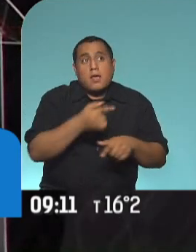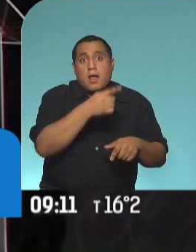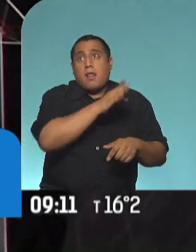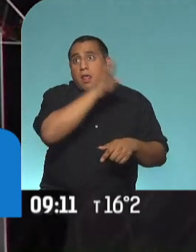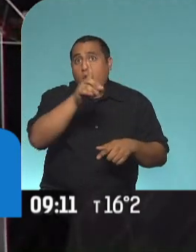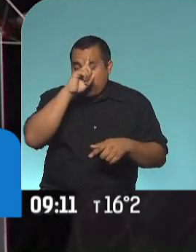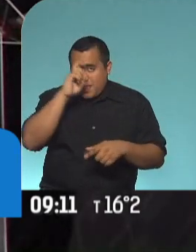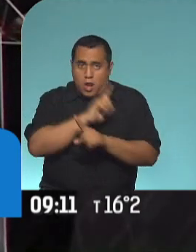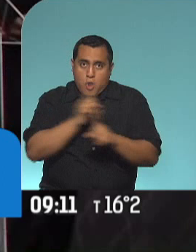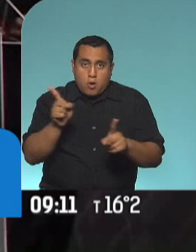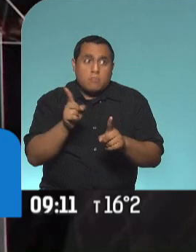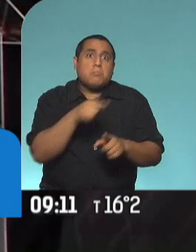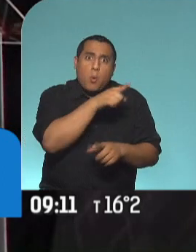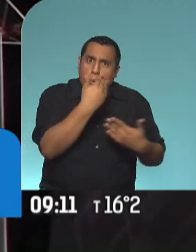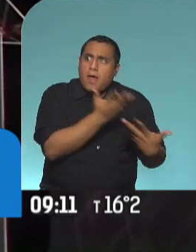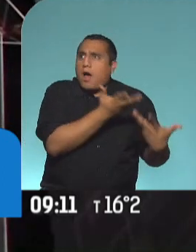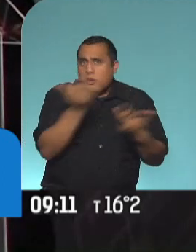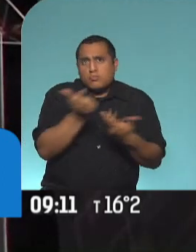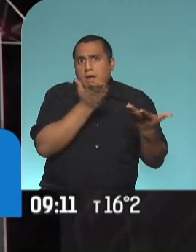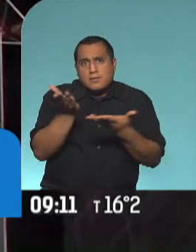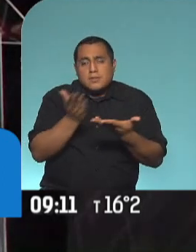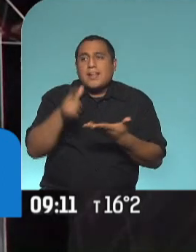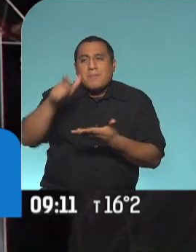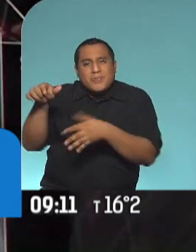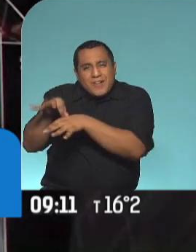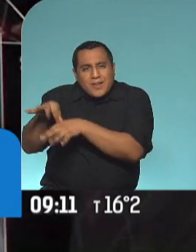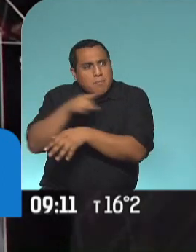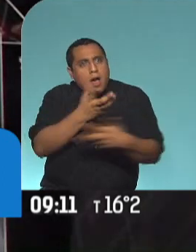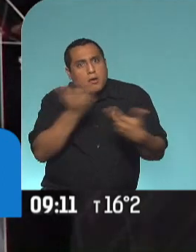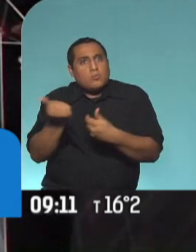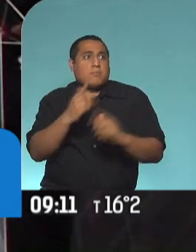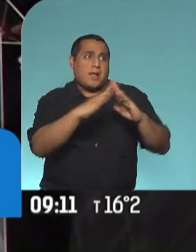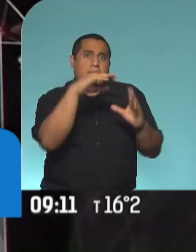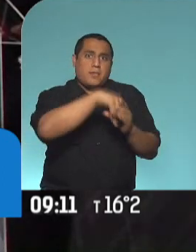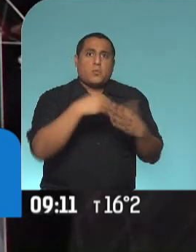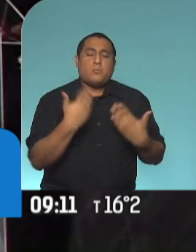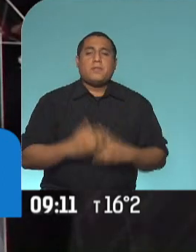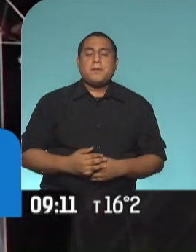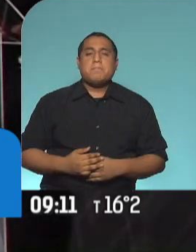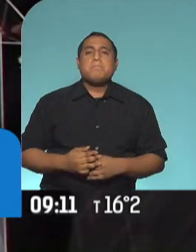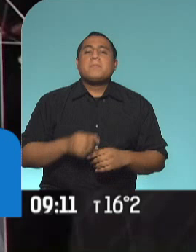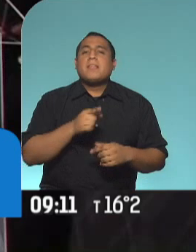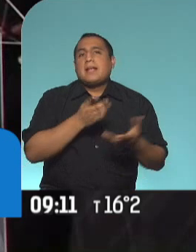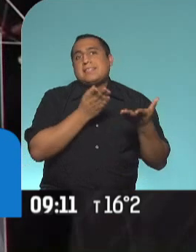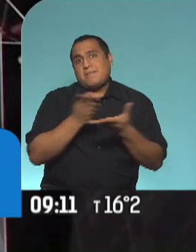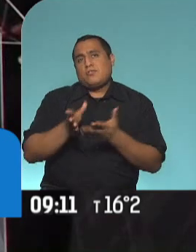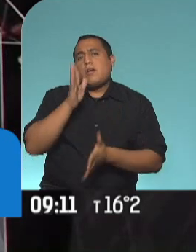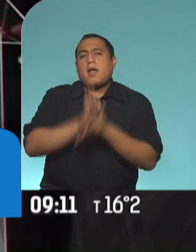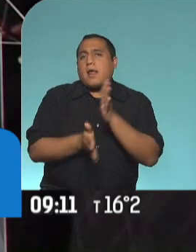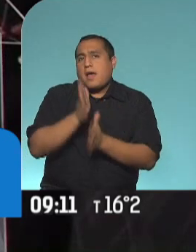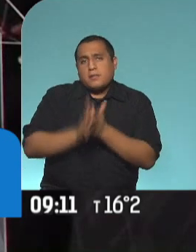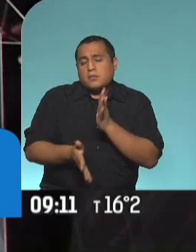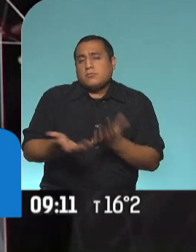salud, pero pueden continuar brindando asistencia a sus pacientes desde sus domicilios. Por supuesto que este servicio es gratuito,